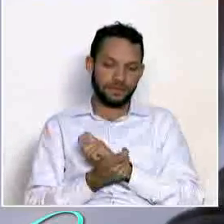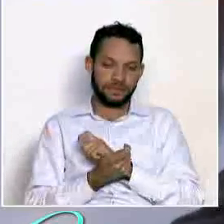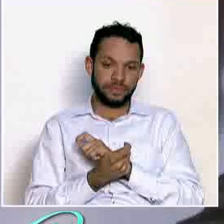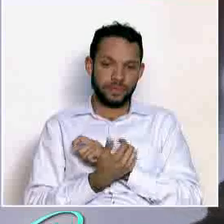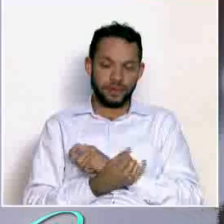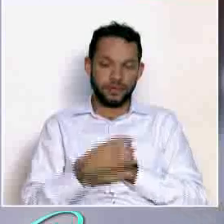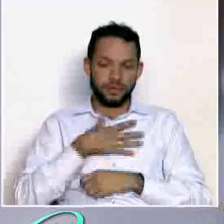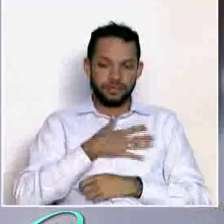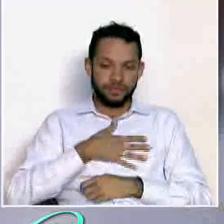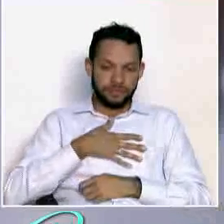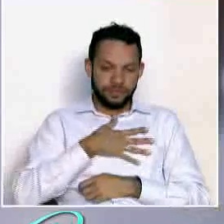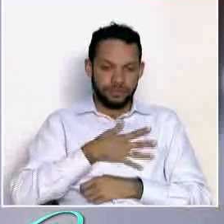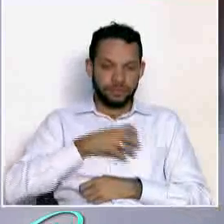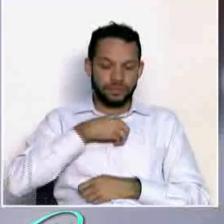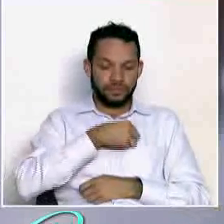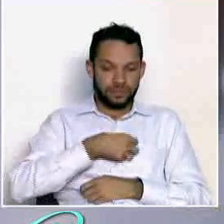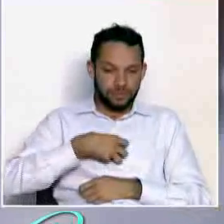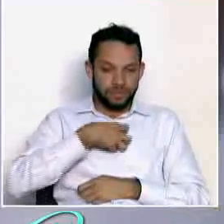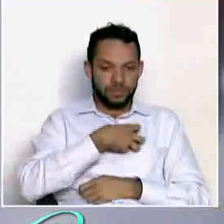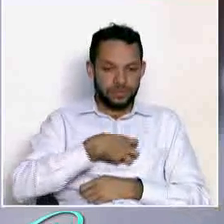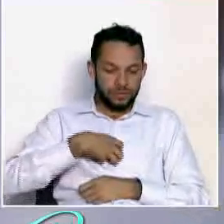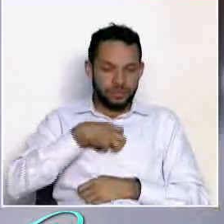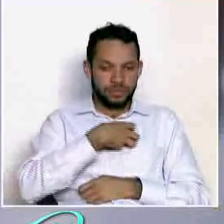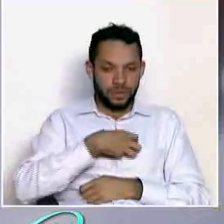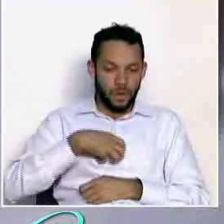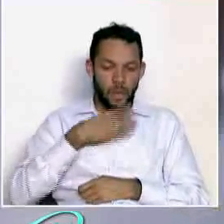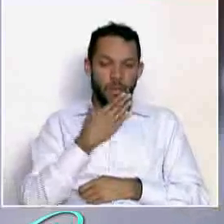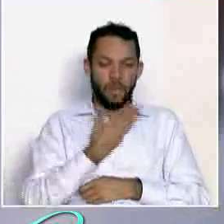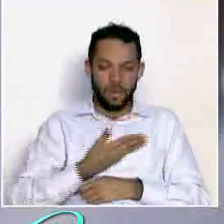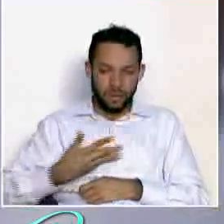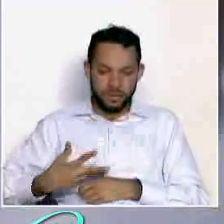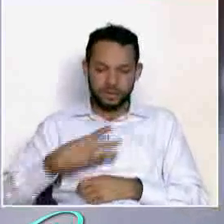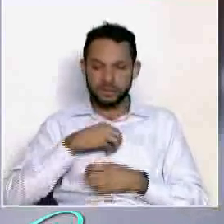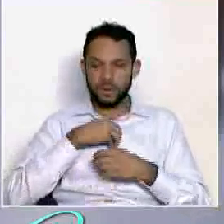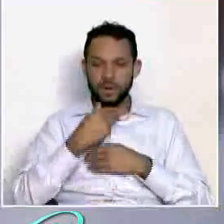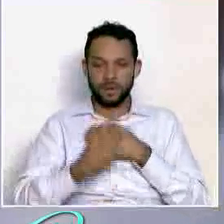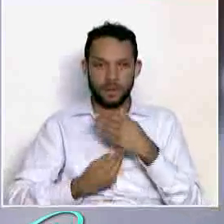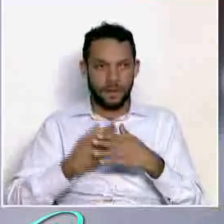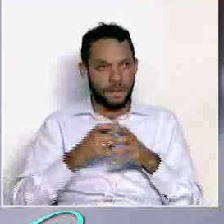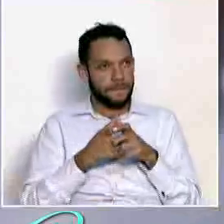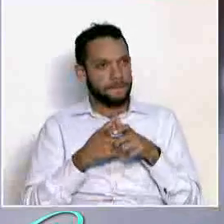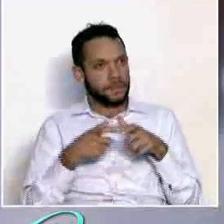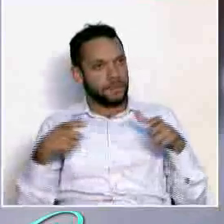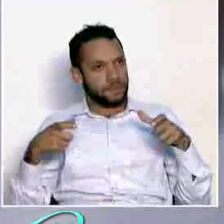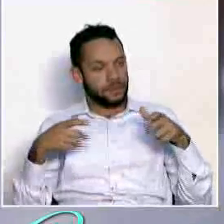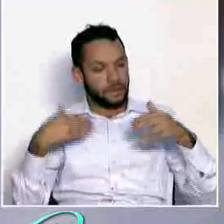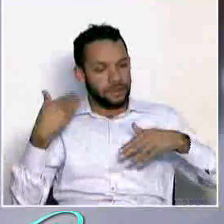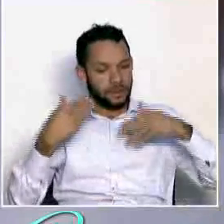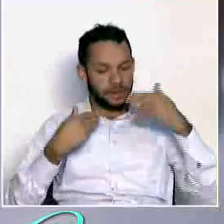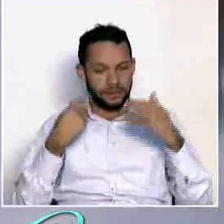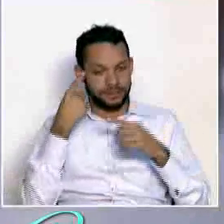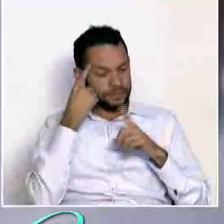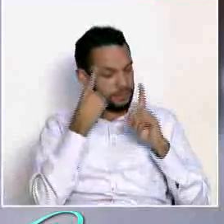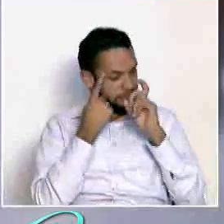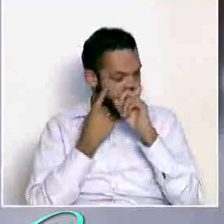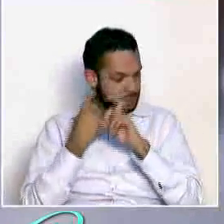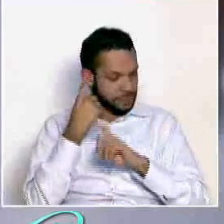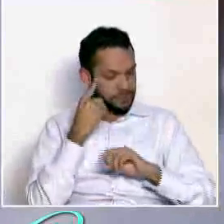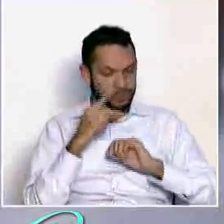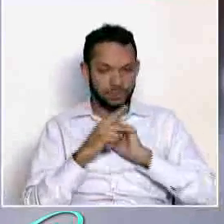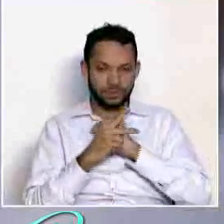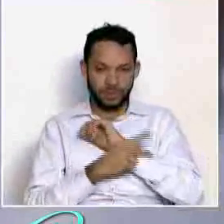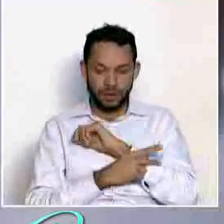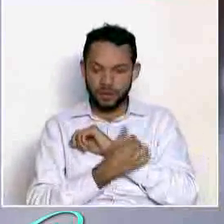cultivo que comienza a somatizarse. Esto quiere decir que los problemas psicológicos que la persona no tiene